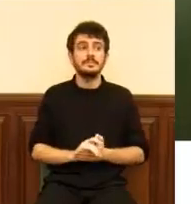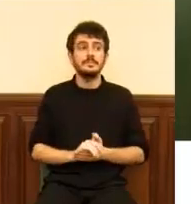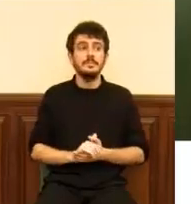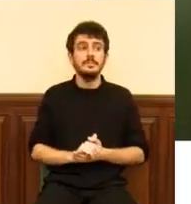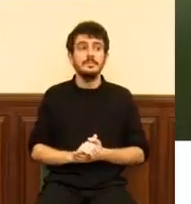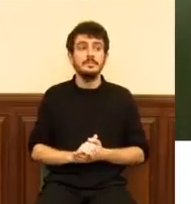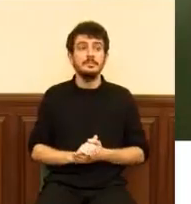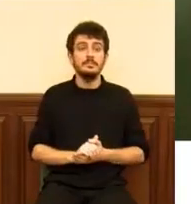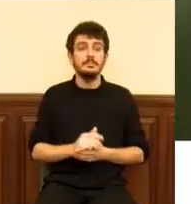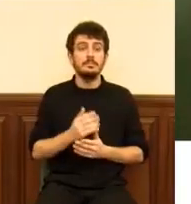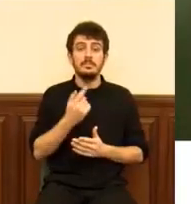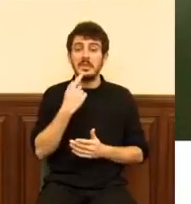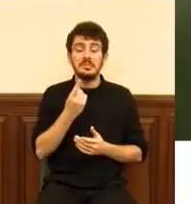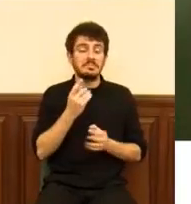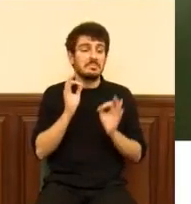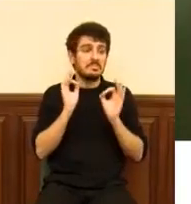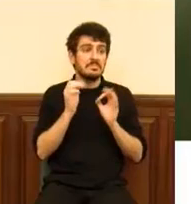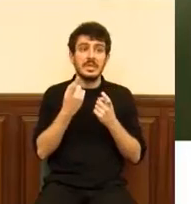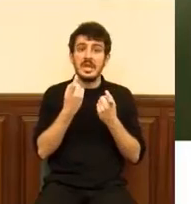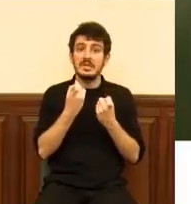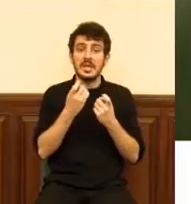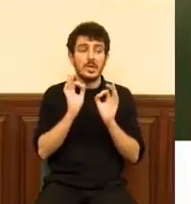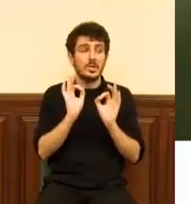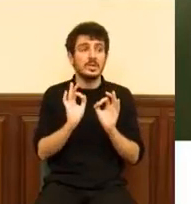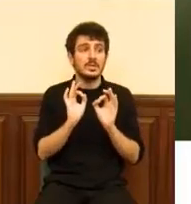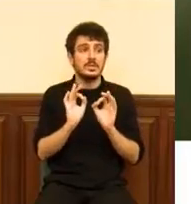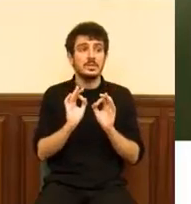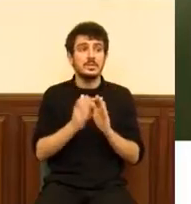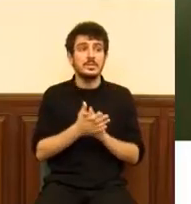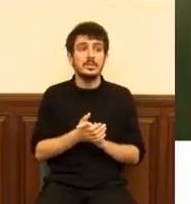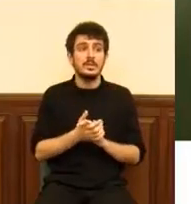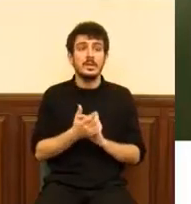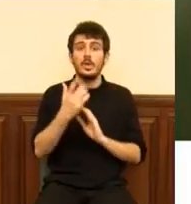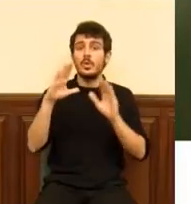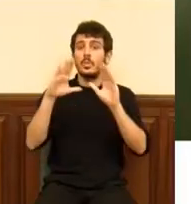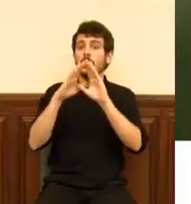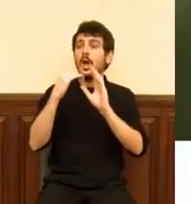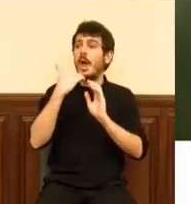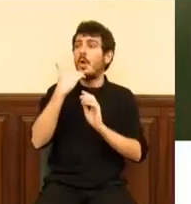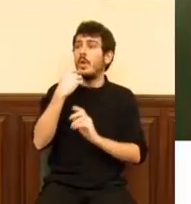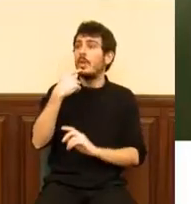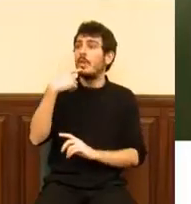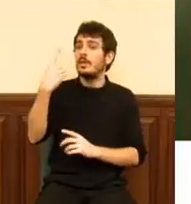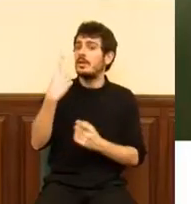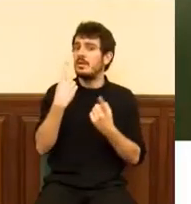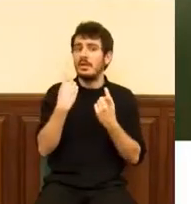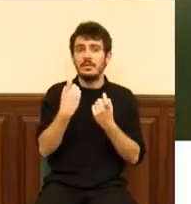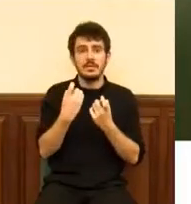que es necesaria, es necesario decirle algo a la Comunidad de Madrid.